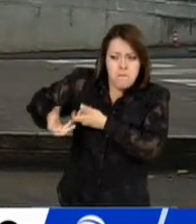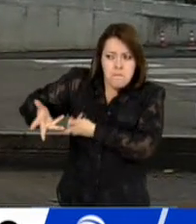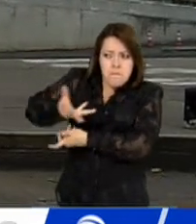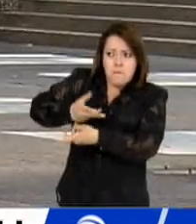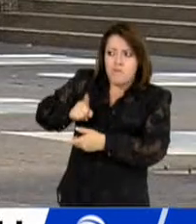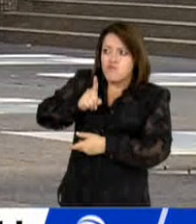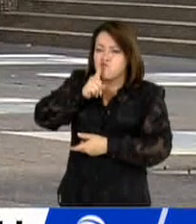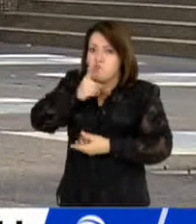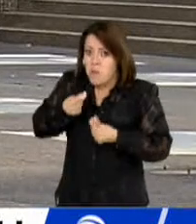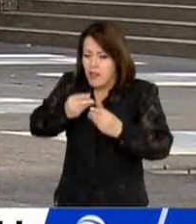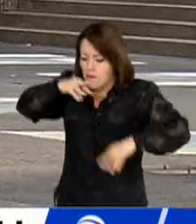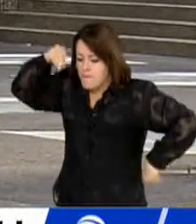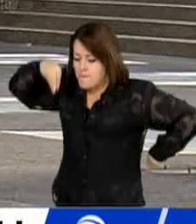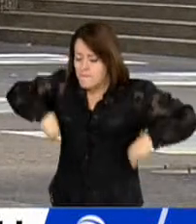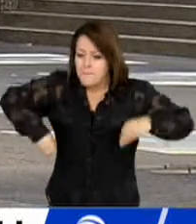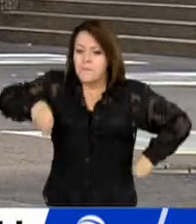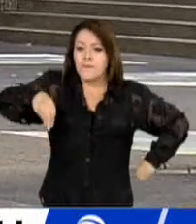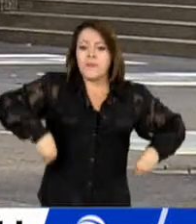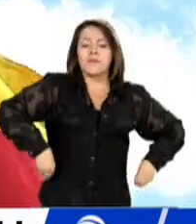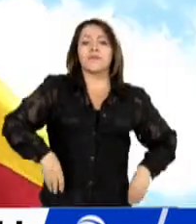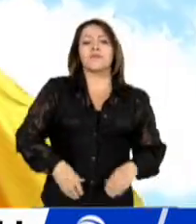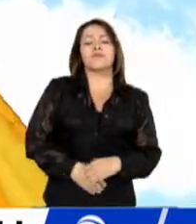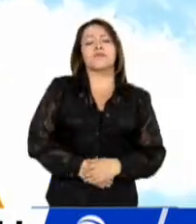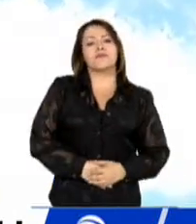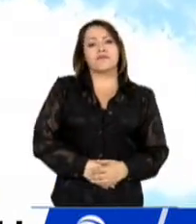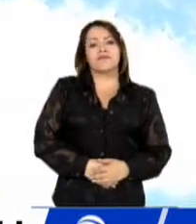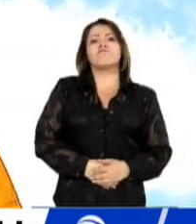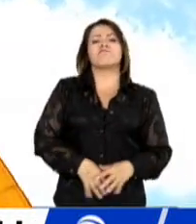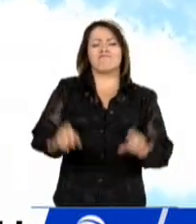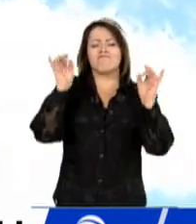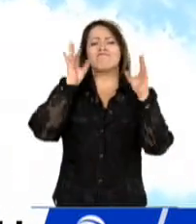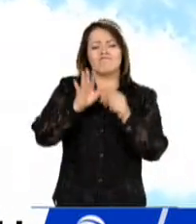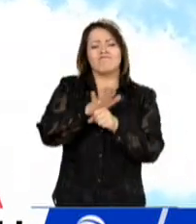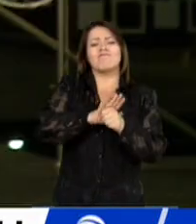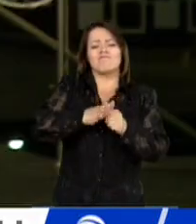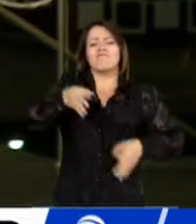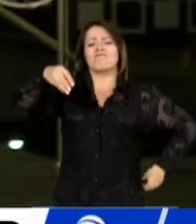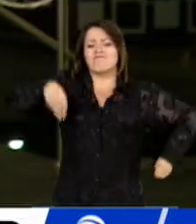los trámites de identificación antes de presentarlos ante un juez.